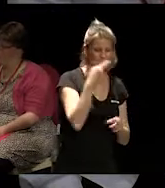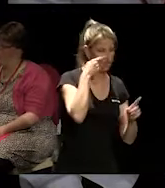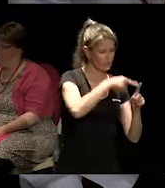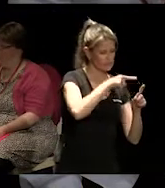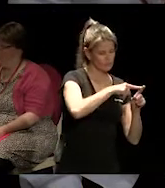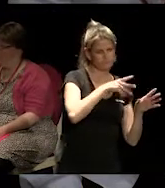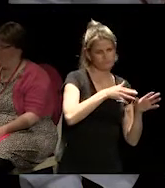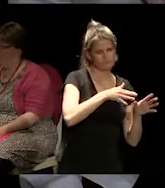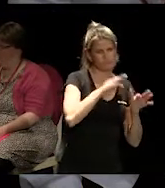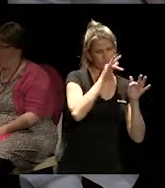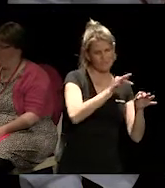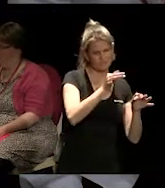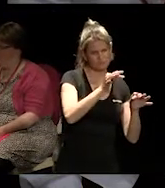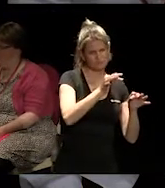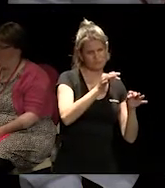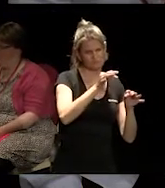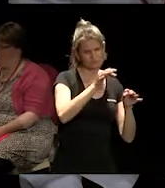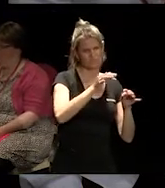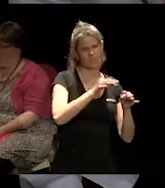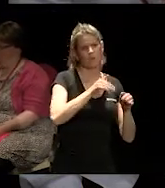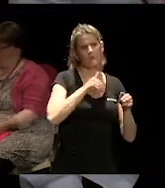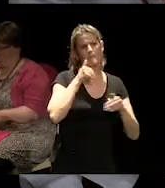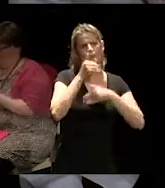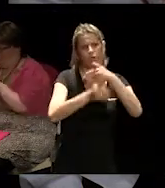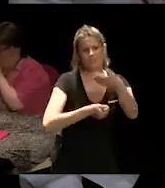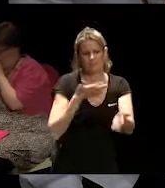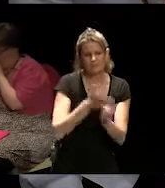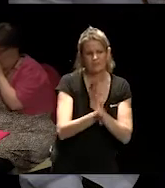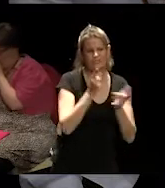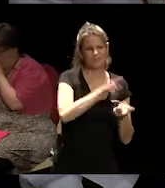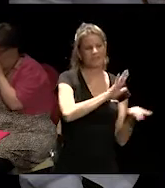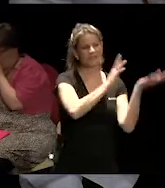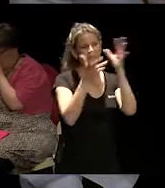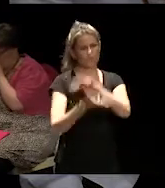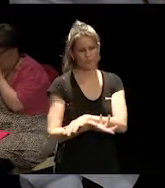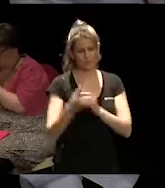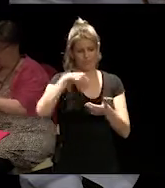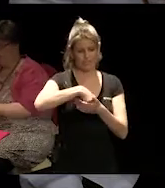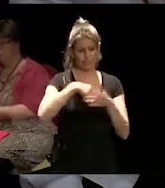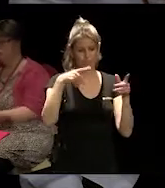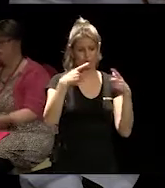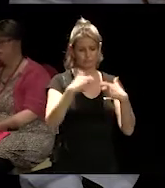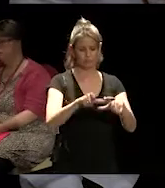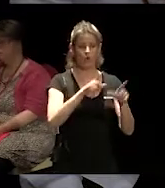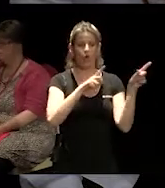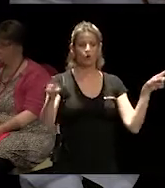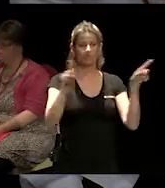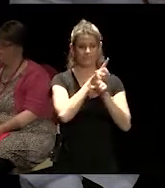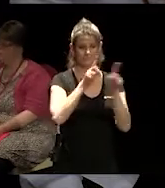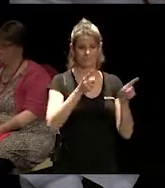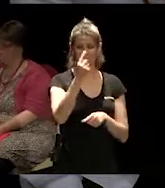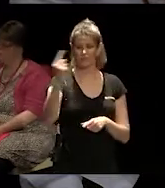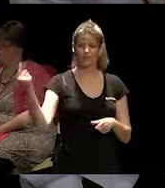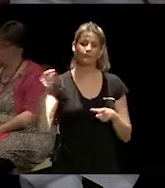que, además, ha sido un proceso transformador dentro de las orquestas y en cada persona que ha participado